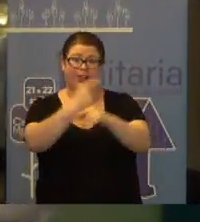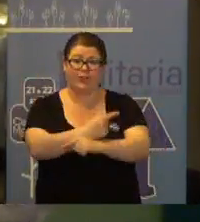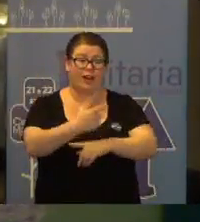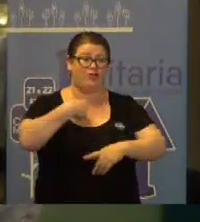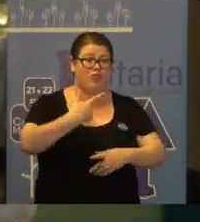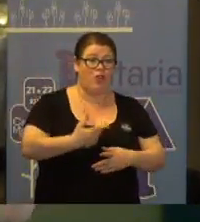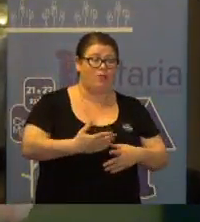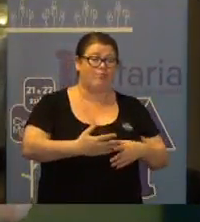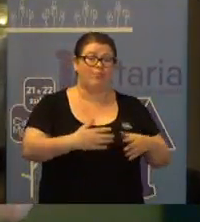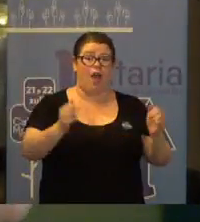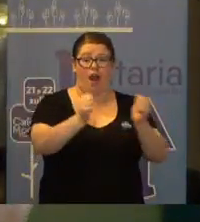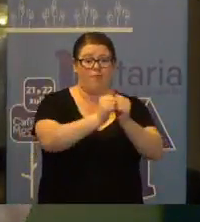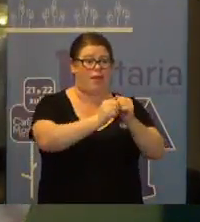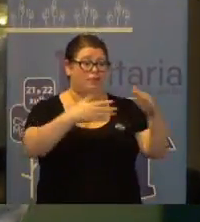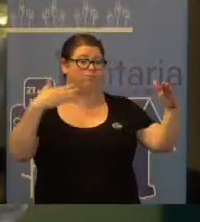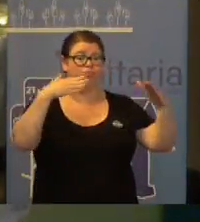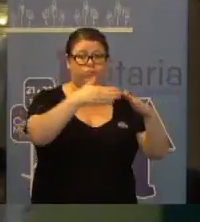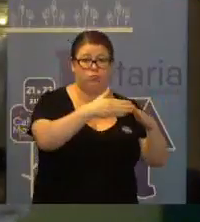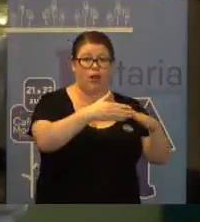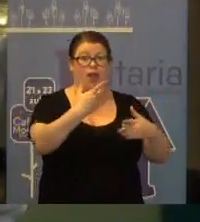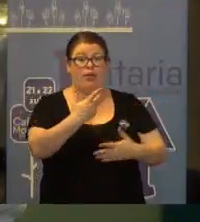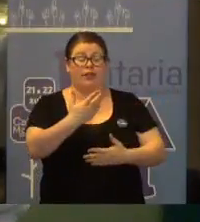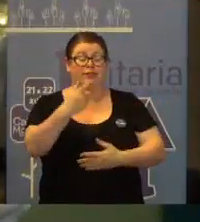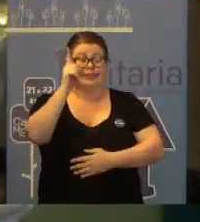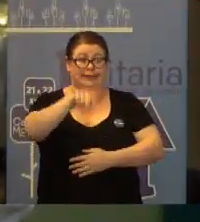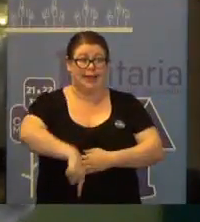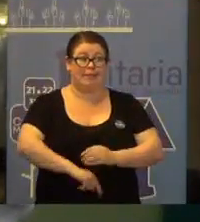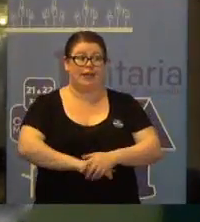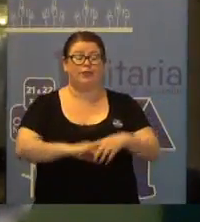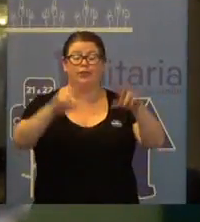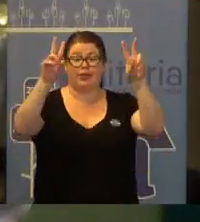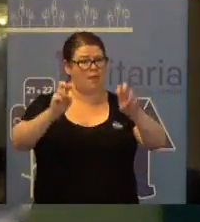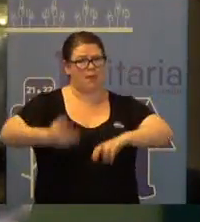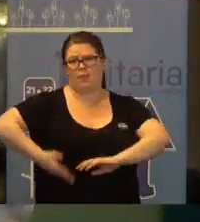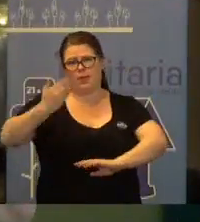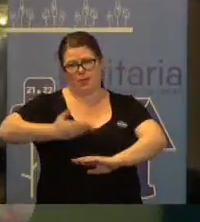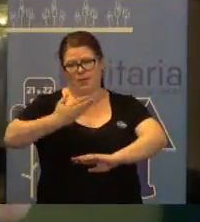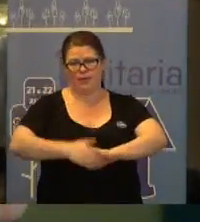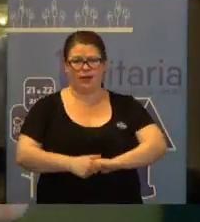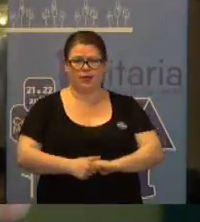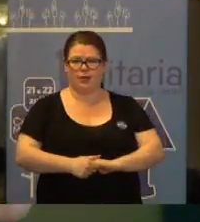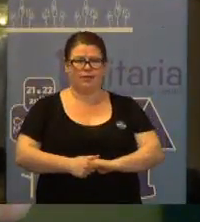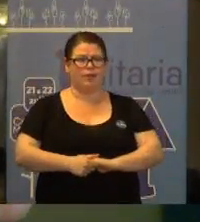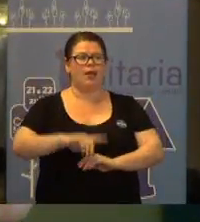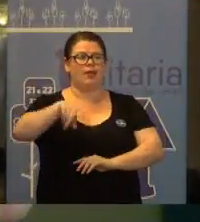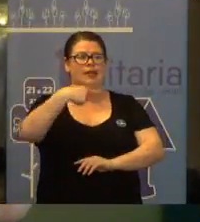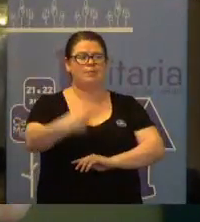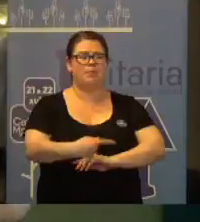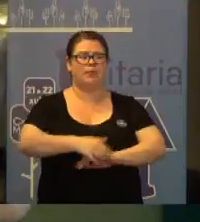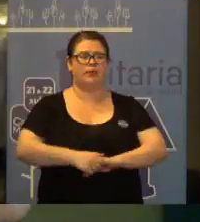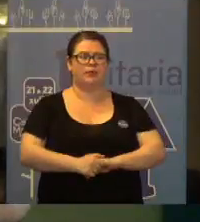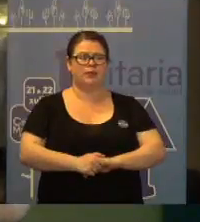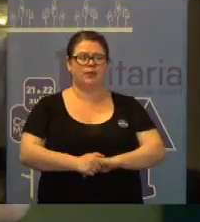levaba ás rochas, non? Pois eu creo que ese tamén é unha cuestión moi importante, non? E despois,